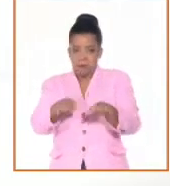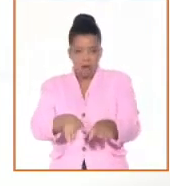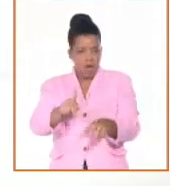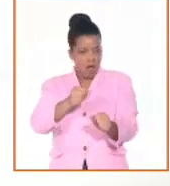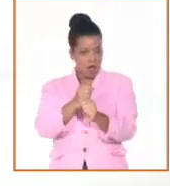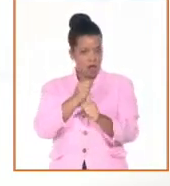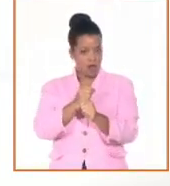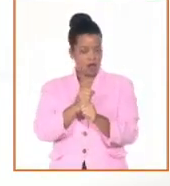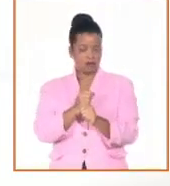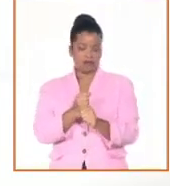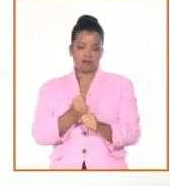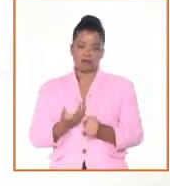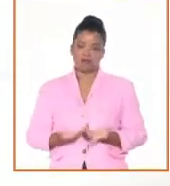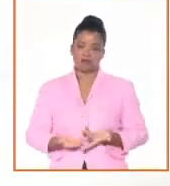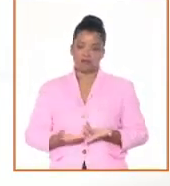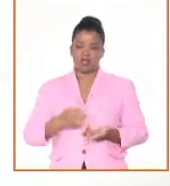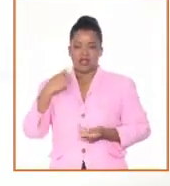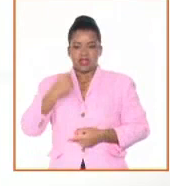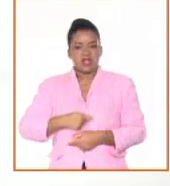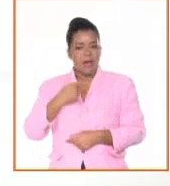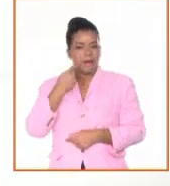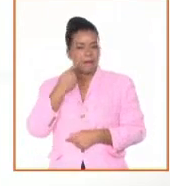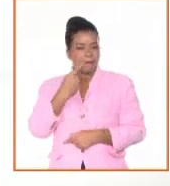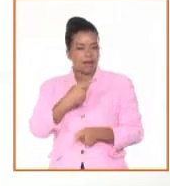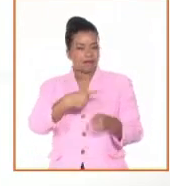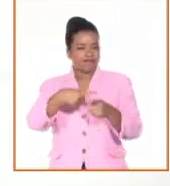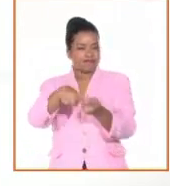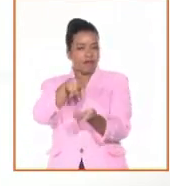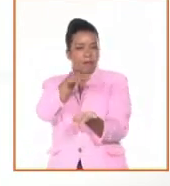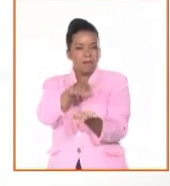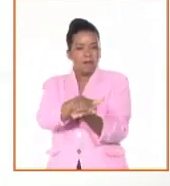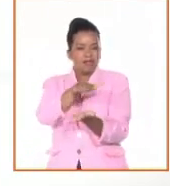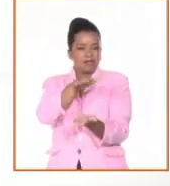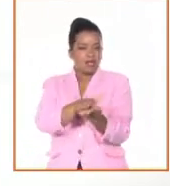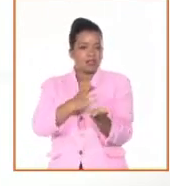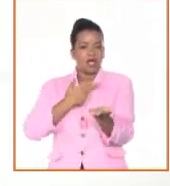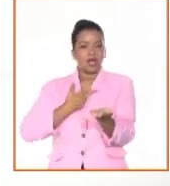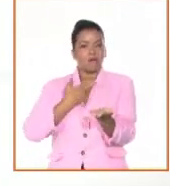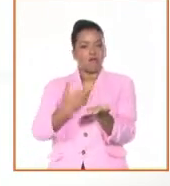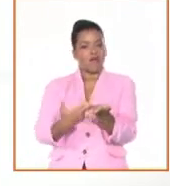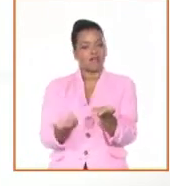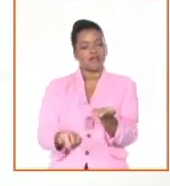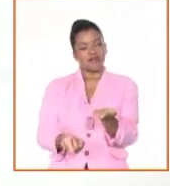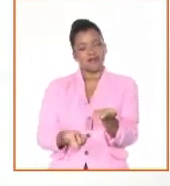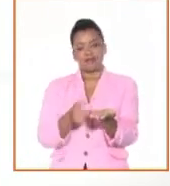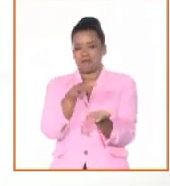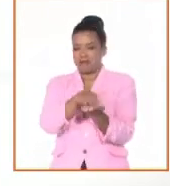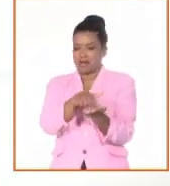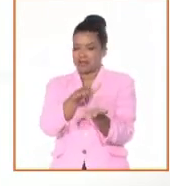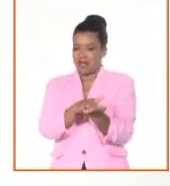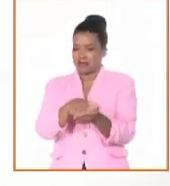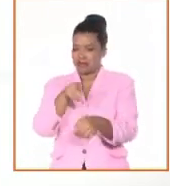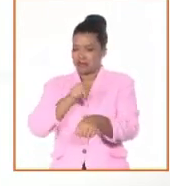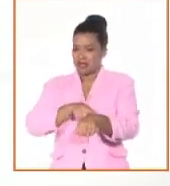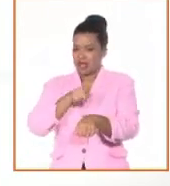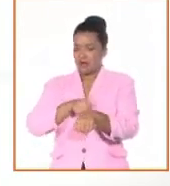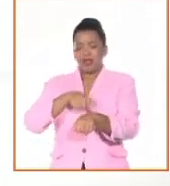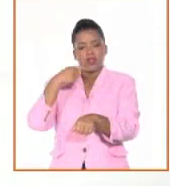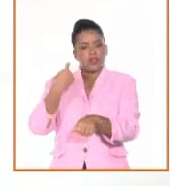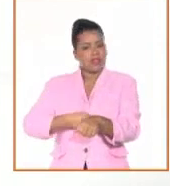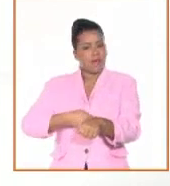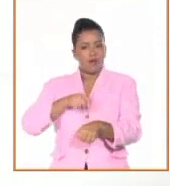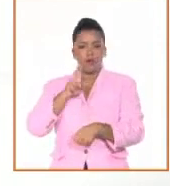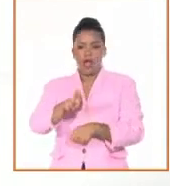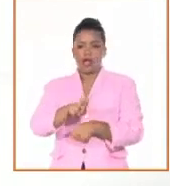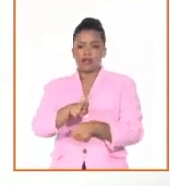diciendo deben revisar todos los casos pendientes de respuesta online y dar respuesta de una vez o eliminarlo del